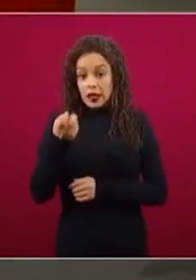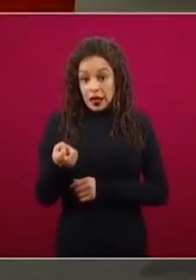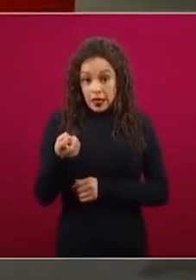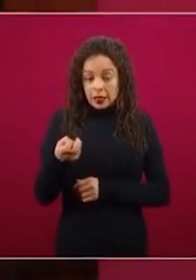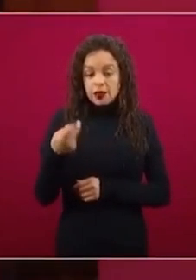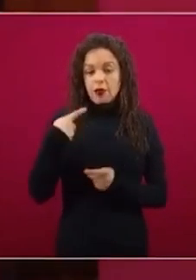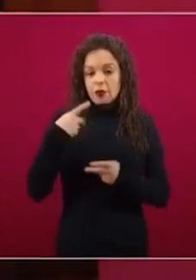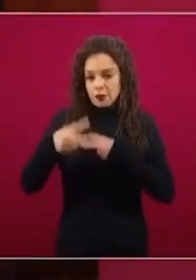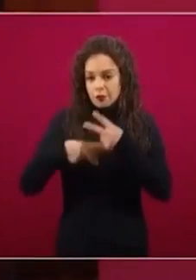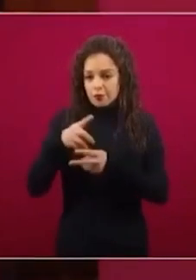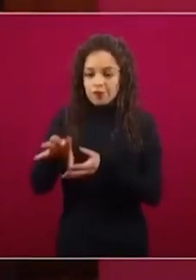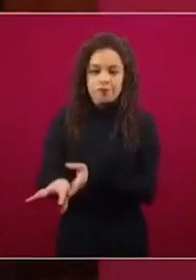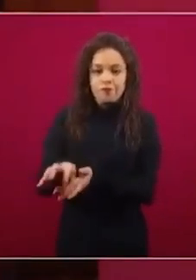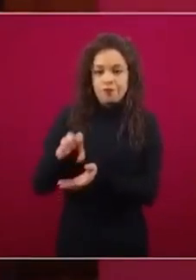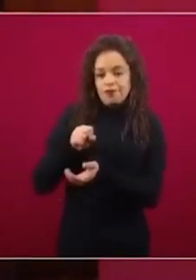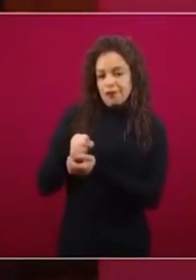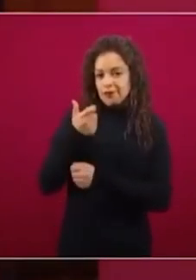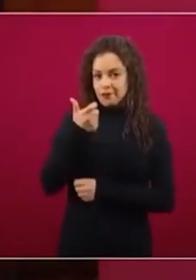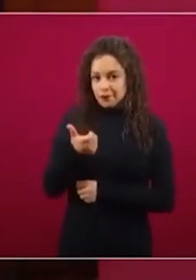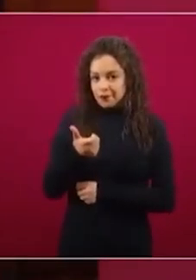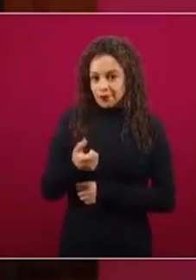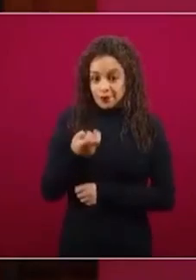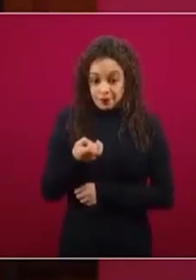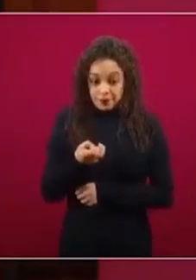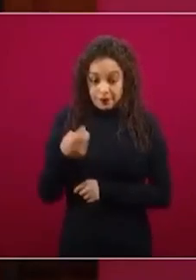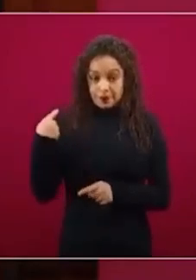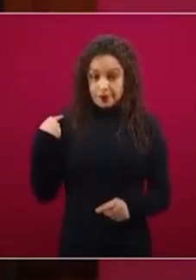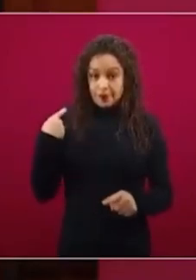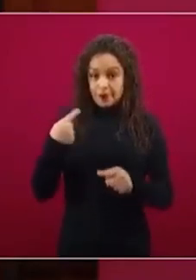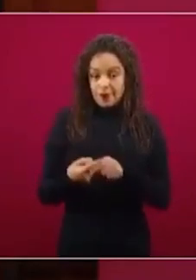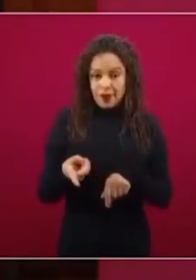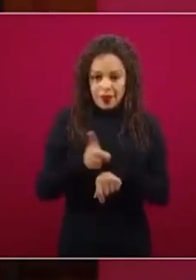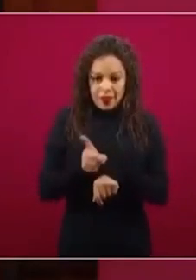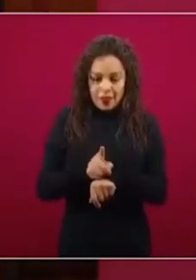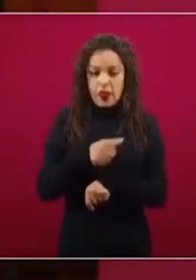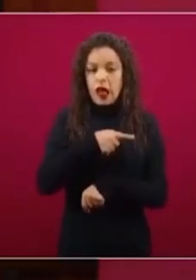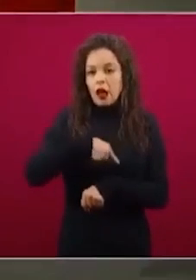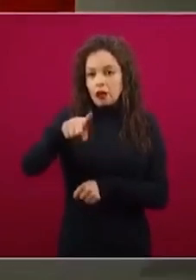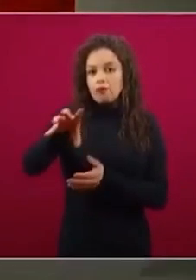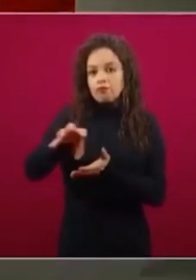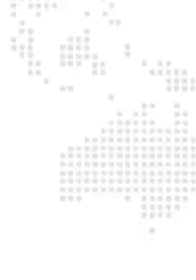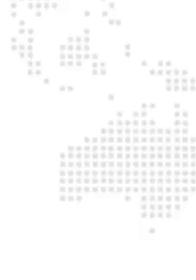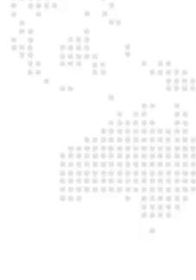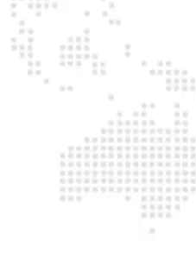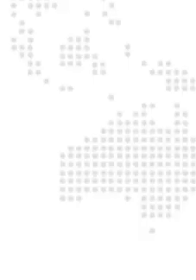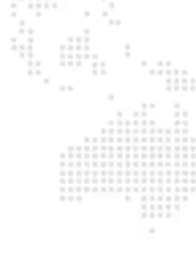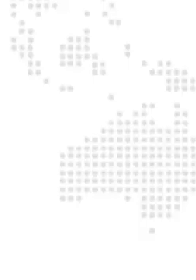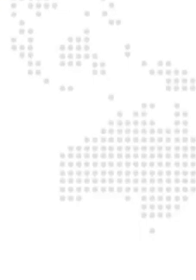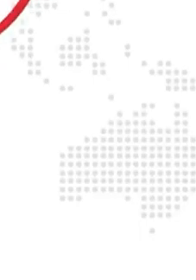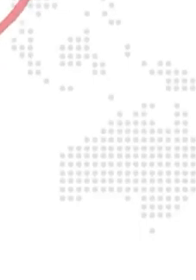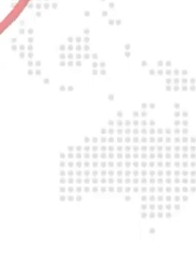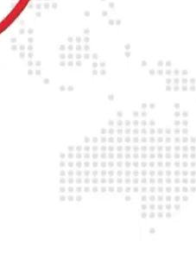reembolsos. Entonces, ya ahorita todos estos días han estado cobrando estos 413 millones de pesos.